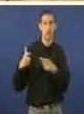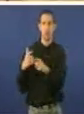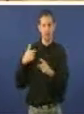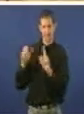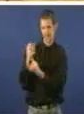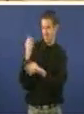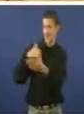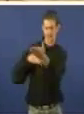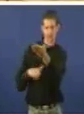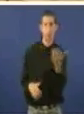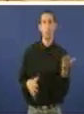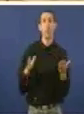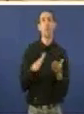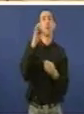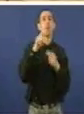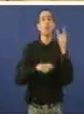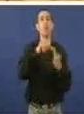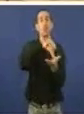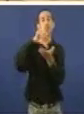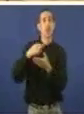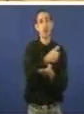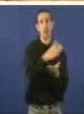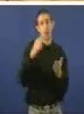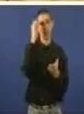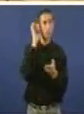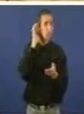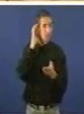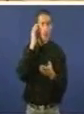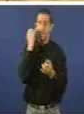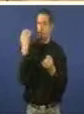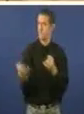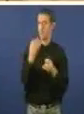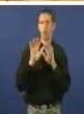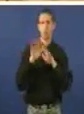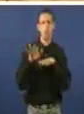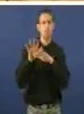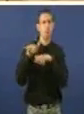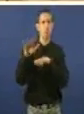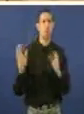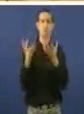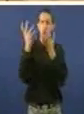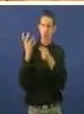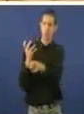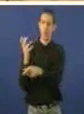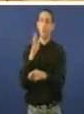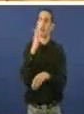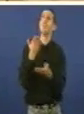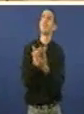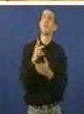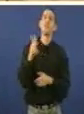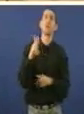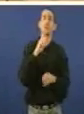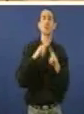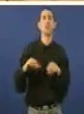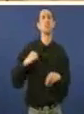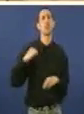señor Feijó, a cidadanía a que vostede non en gana vais a ir á rúa para pedir o que é o seu dereito. Unha sanidade pública